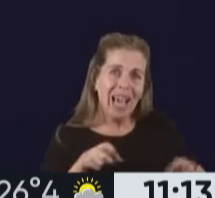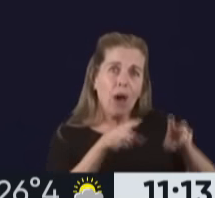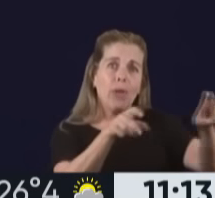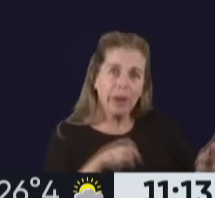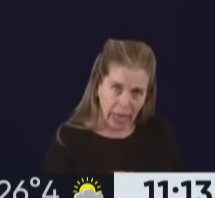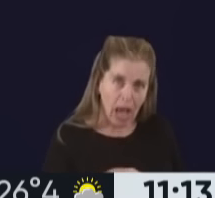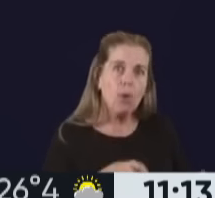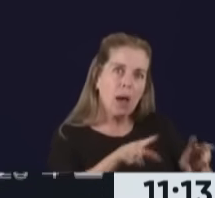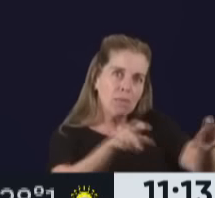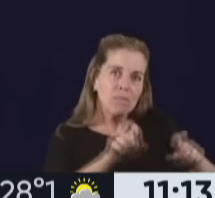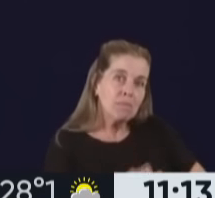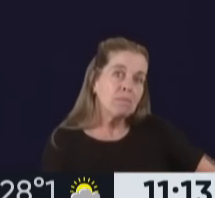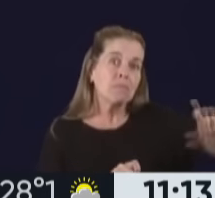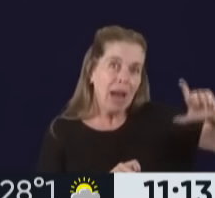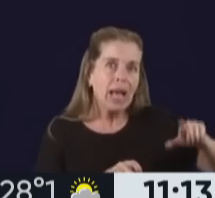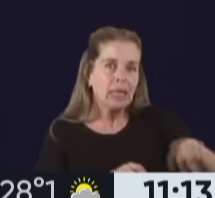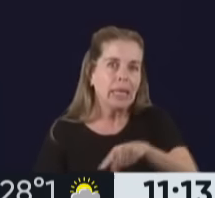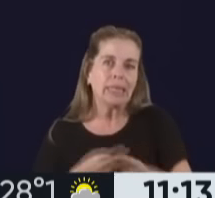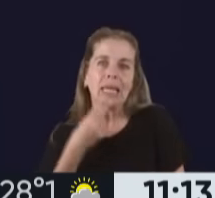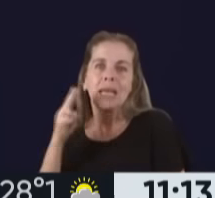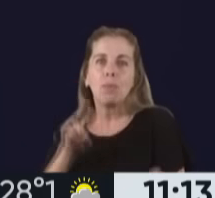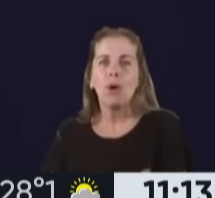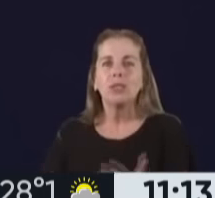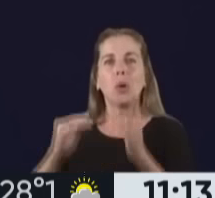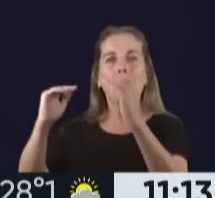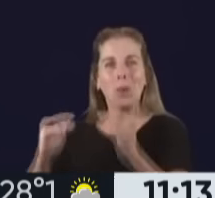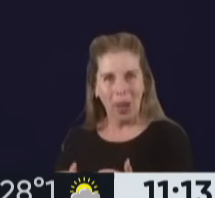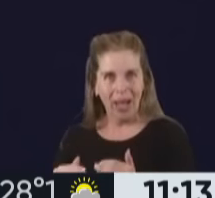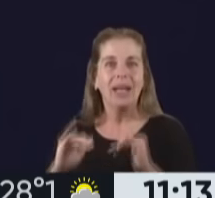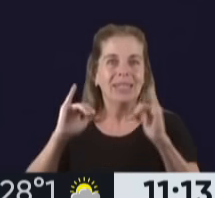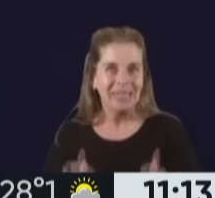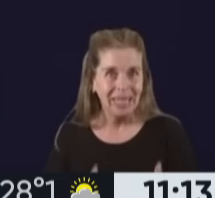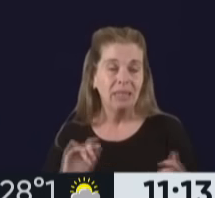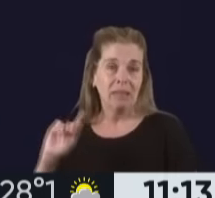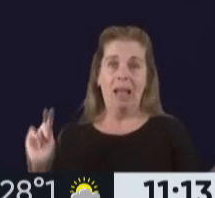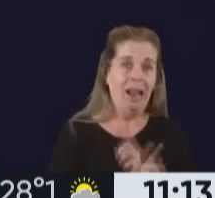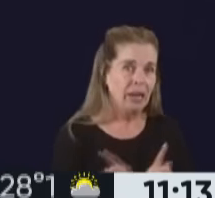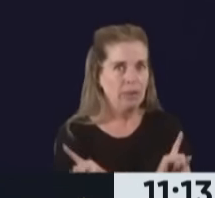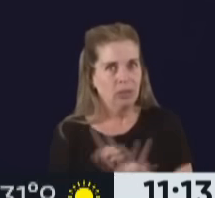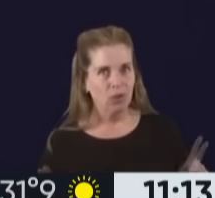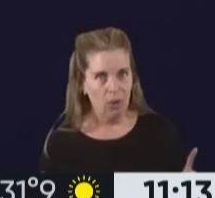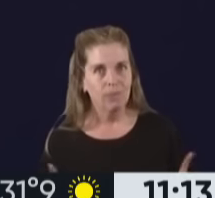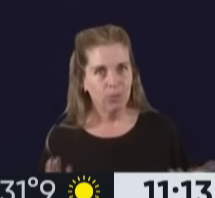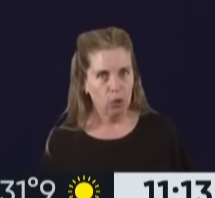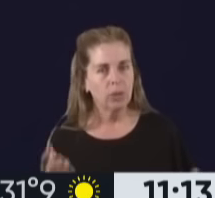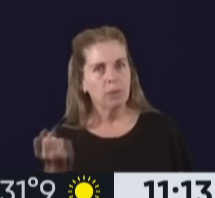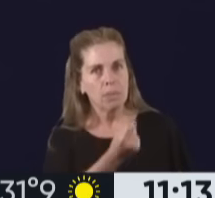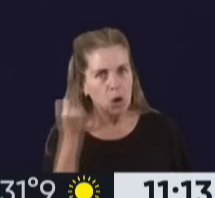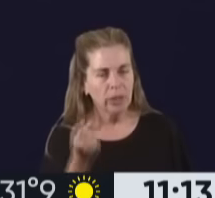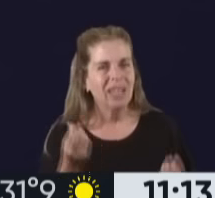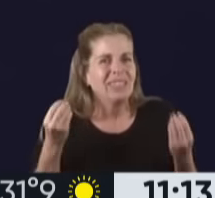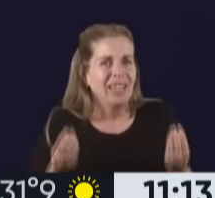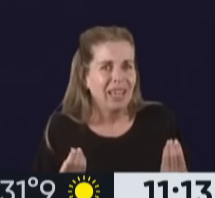impuestos. Si el Estado recauda menos de lo indicado en el presupuesto, va a ajustar el gasto público. Esto significa